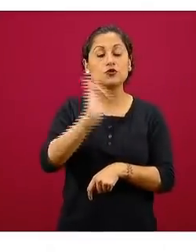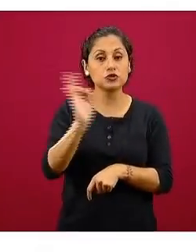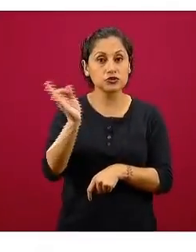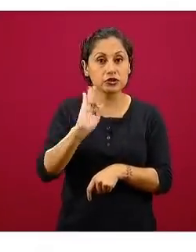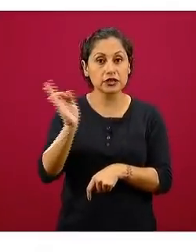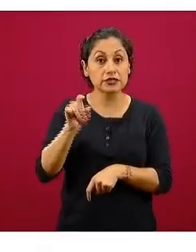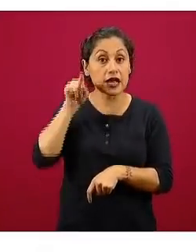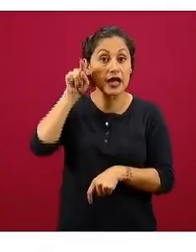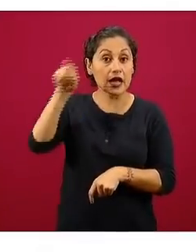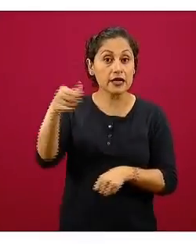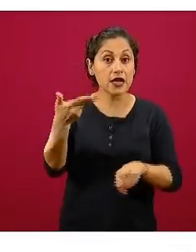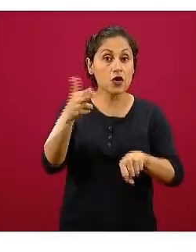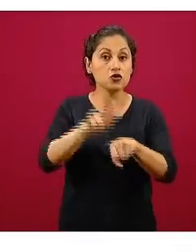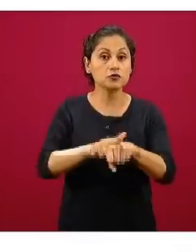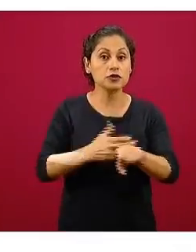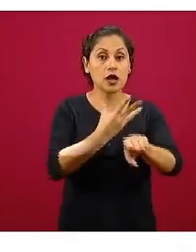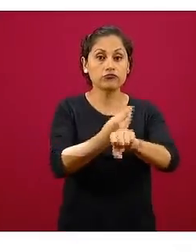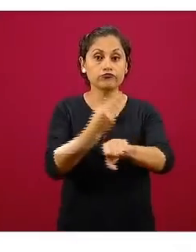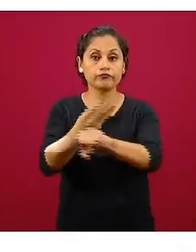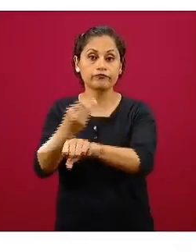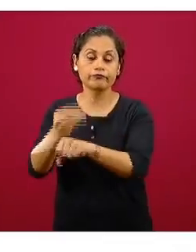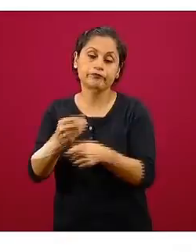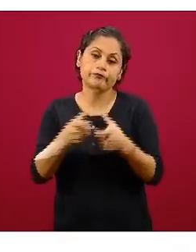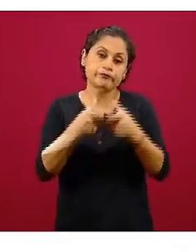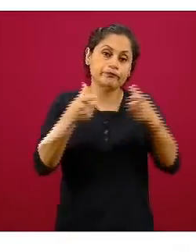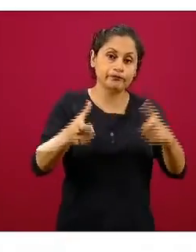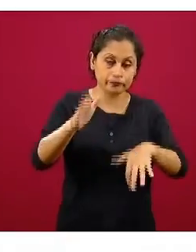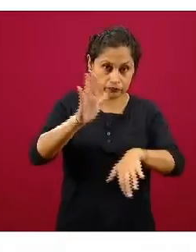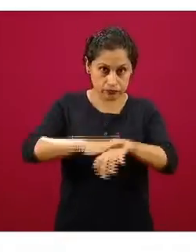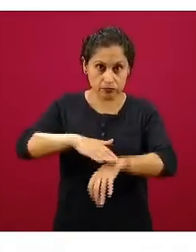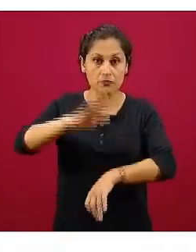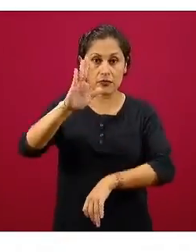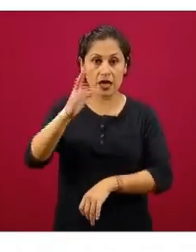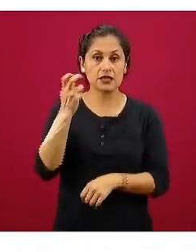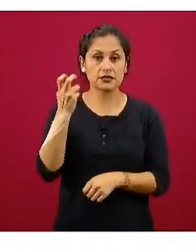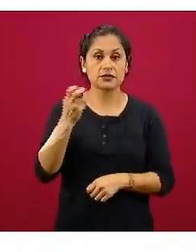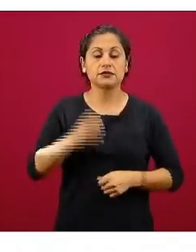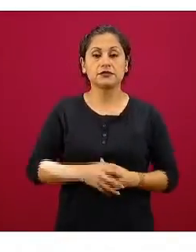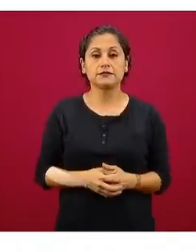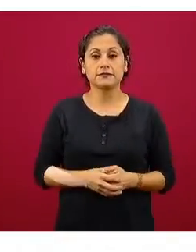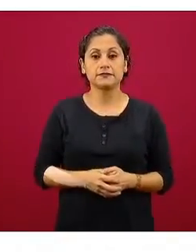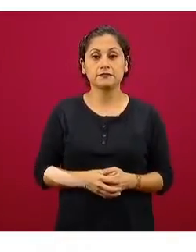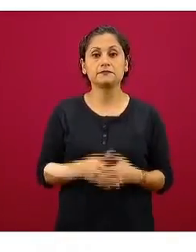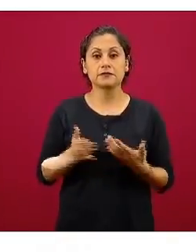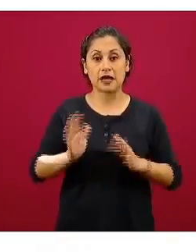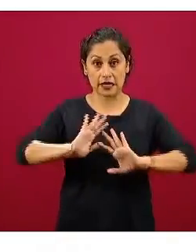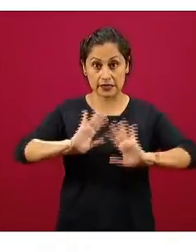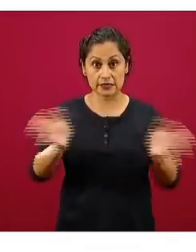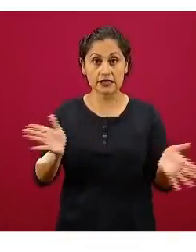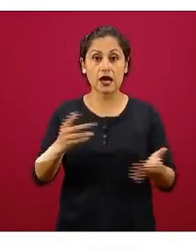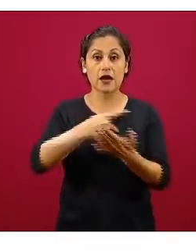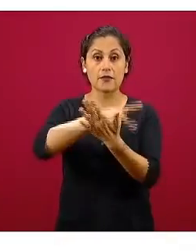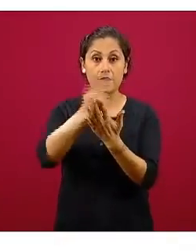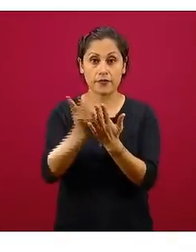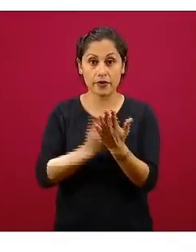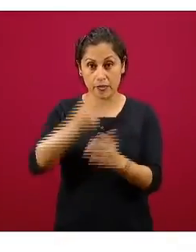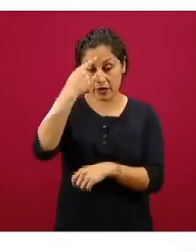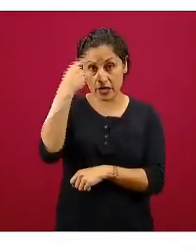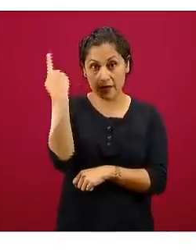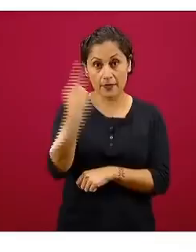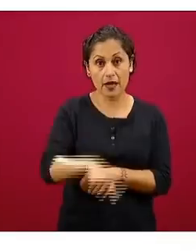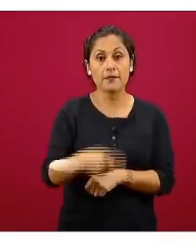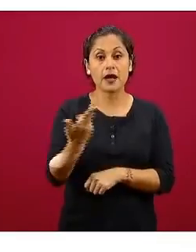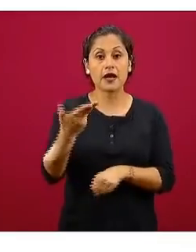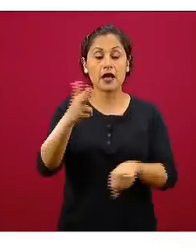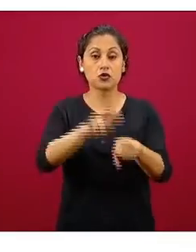de la capacidad hospitalaria por un hospital que también fue puesto en marcha. Recordar que teníamos más